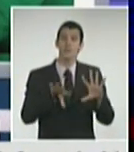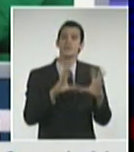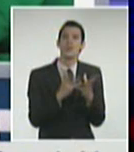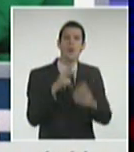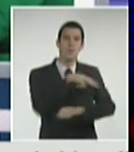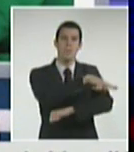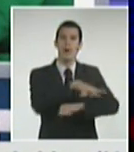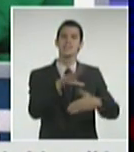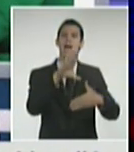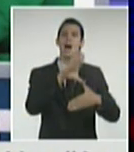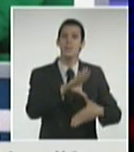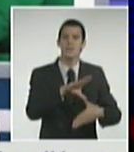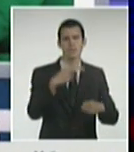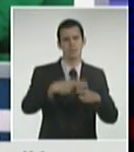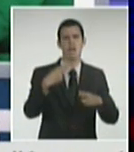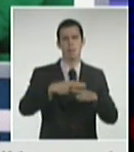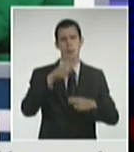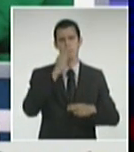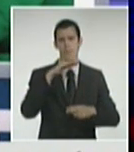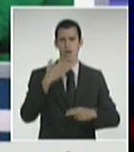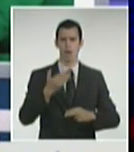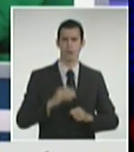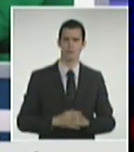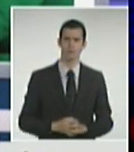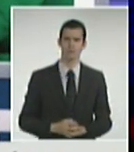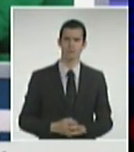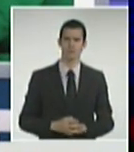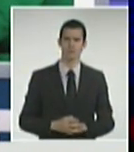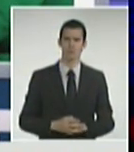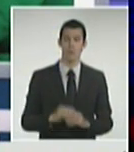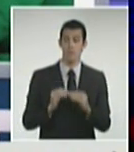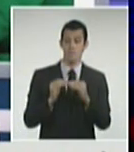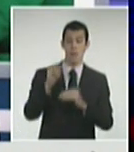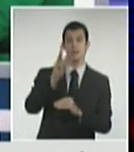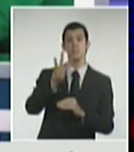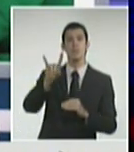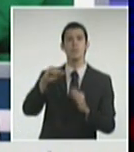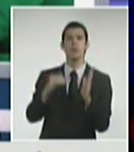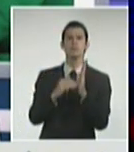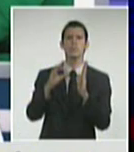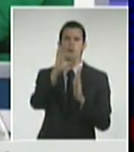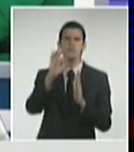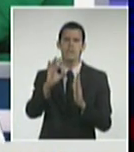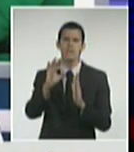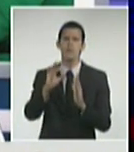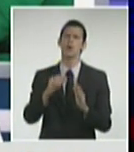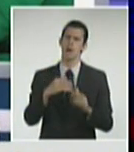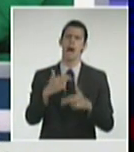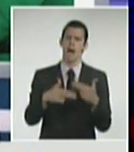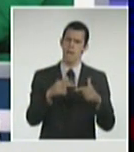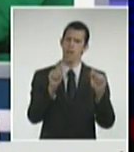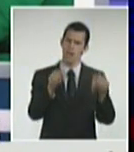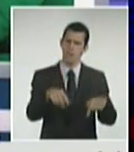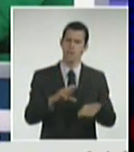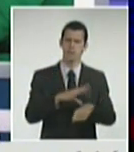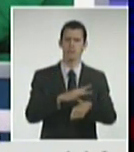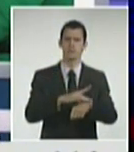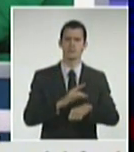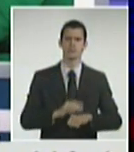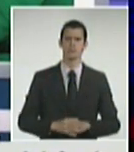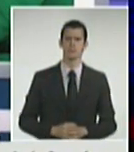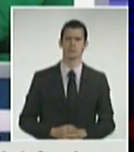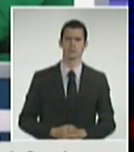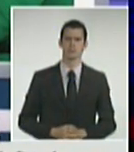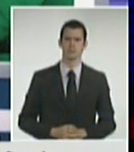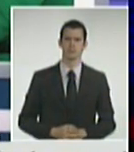39,72% de todas las personas que se diagnosticaron ayer en el mundo fueron identificadas en